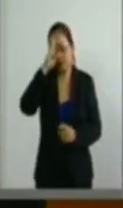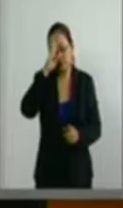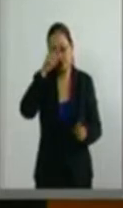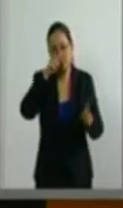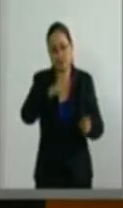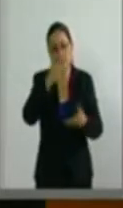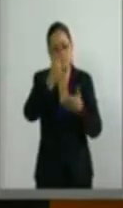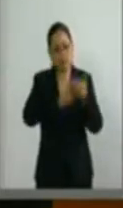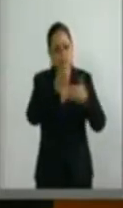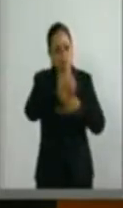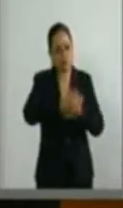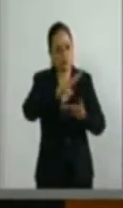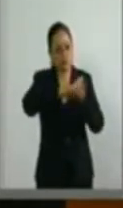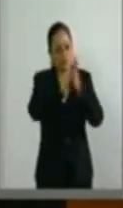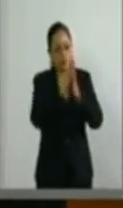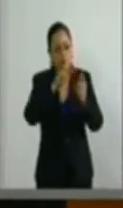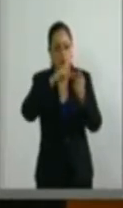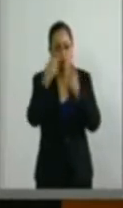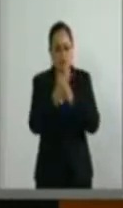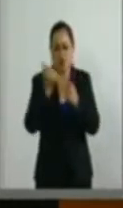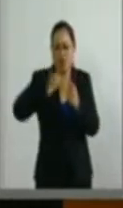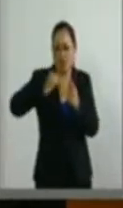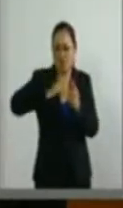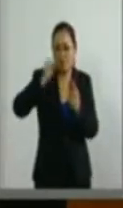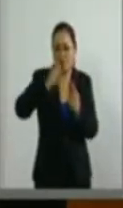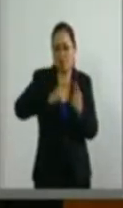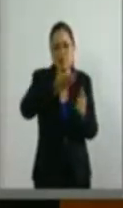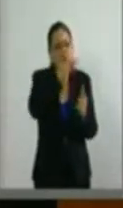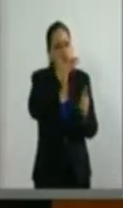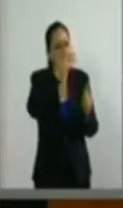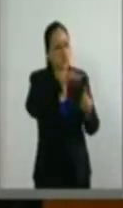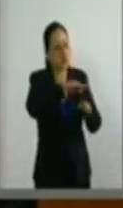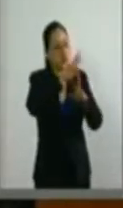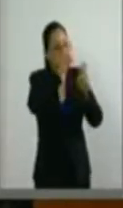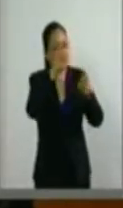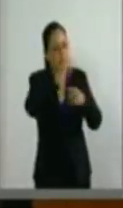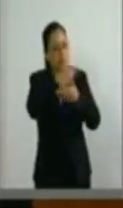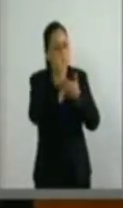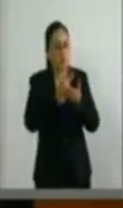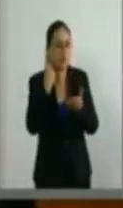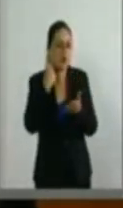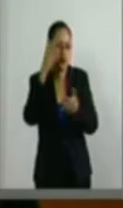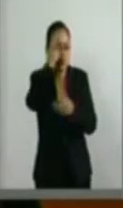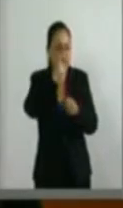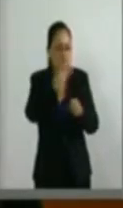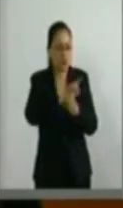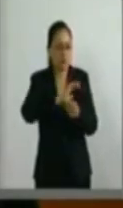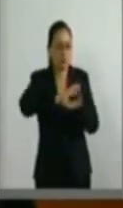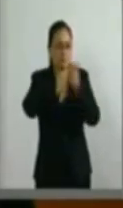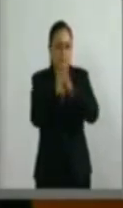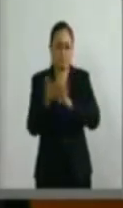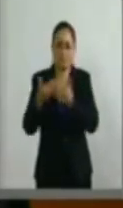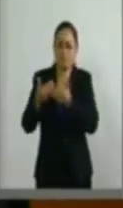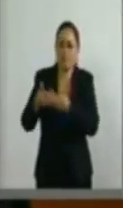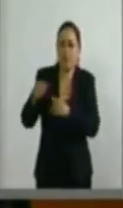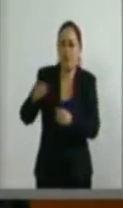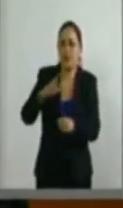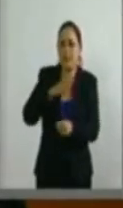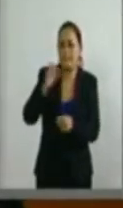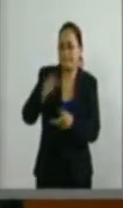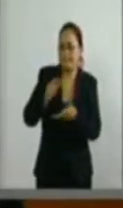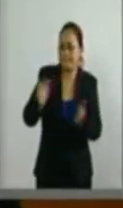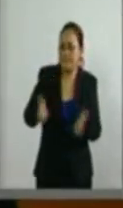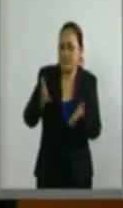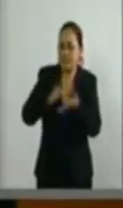proyecto evoluciona de la visión tradicional de la política cultural que la concibe a partir del fomento de la lectura,